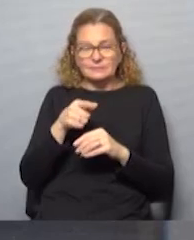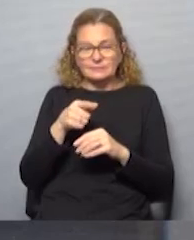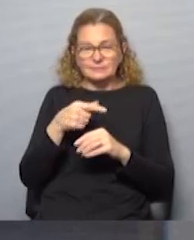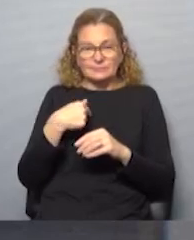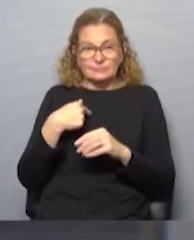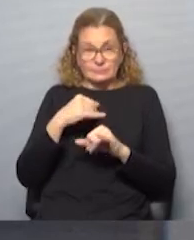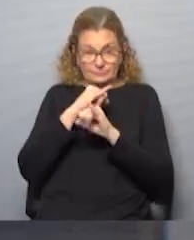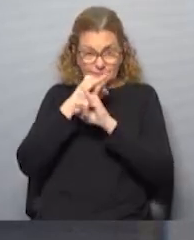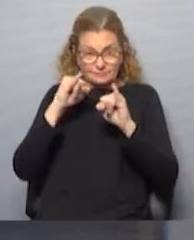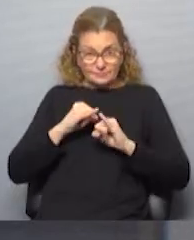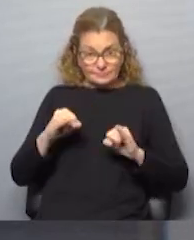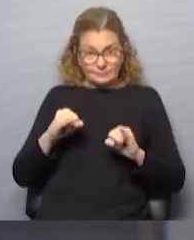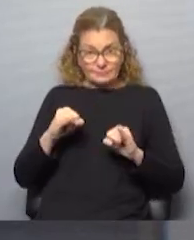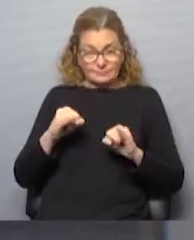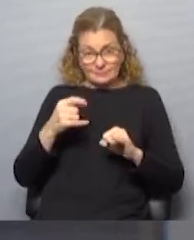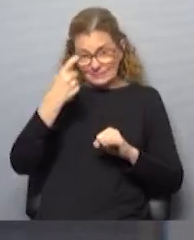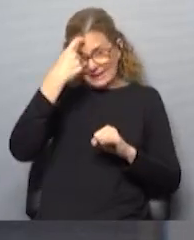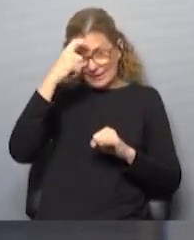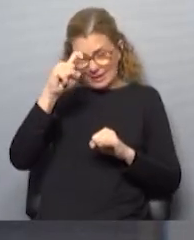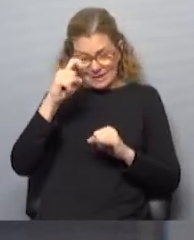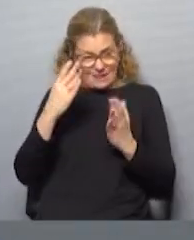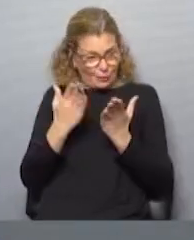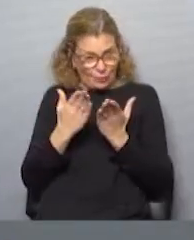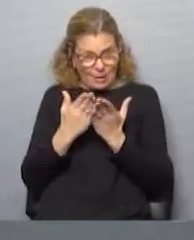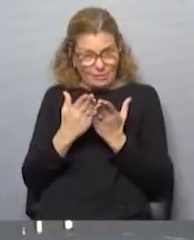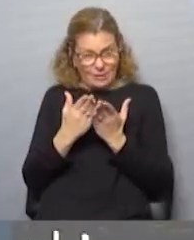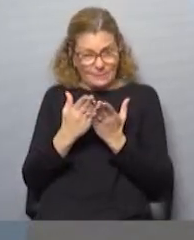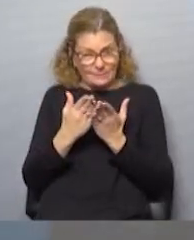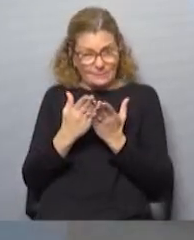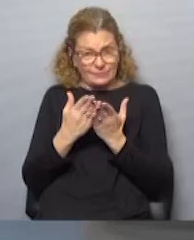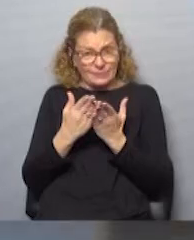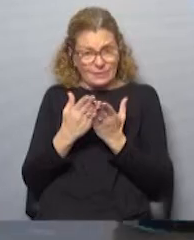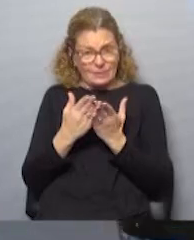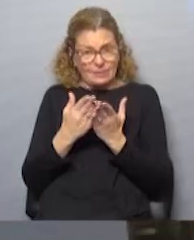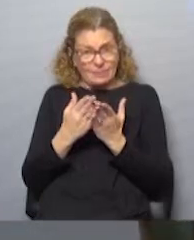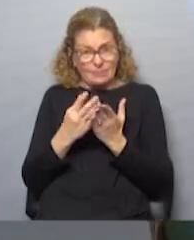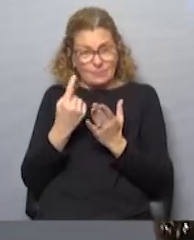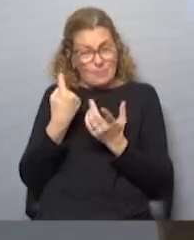feliz ha sido ciencia pero pero termina siendo la excepción digamos